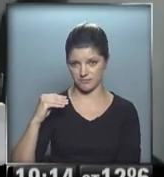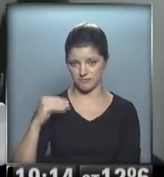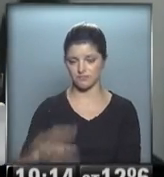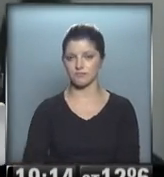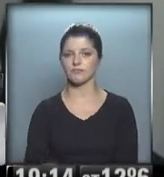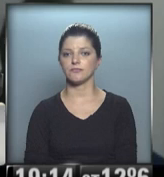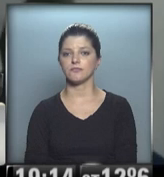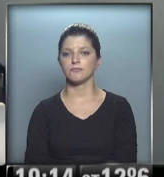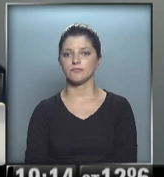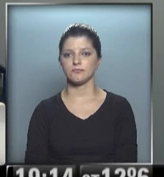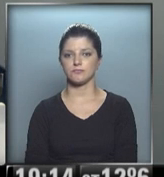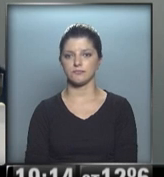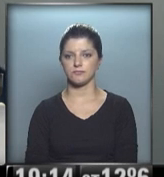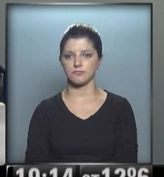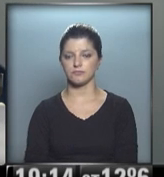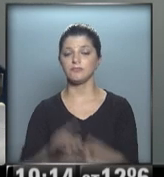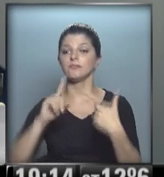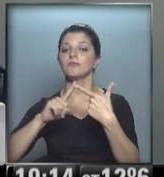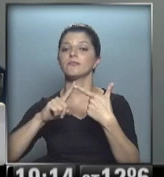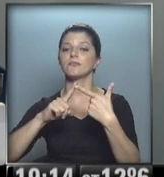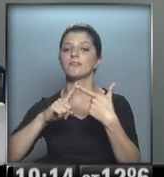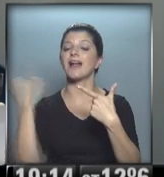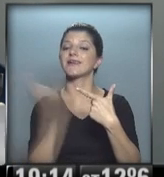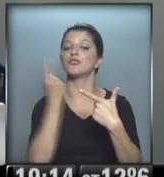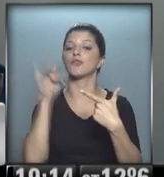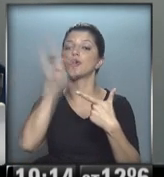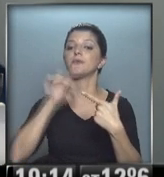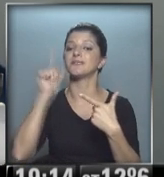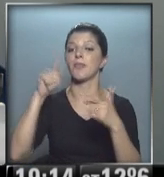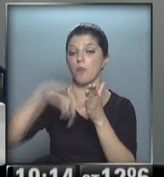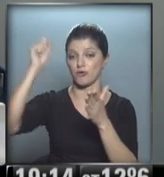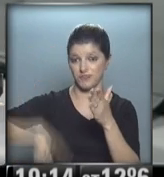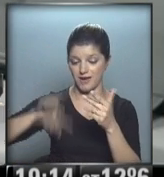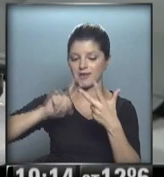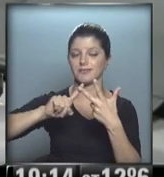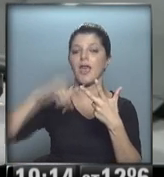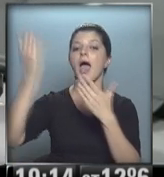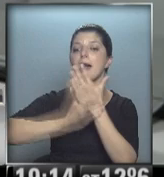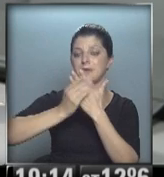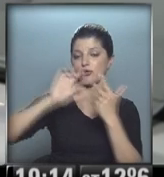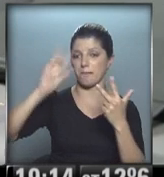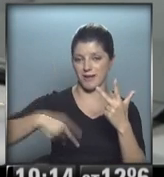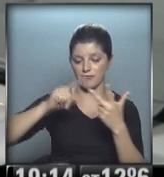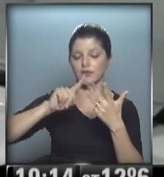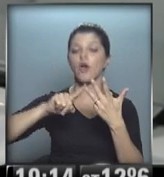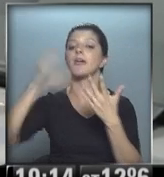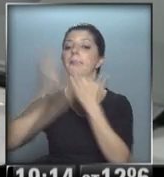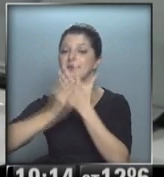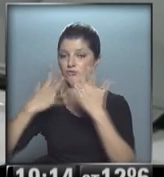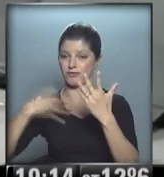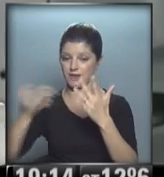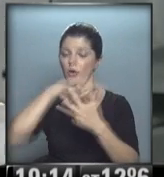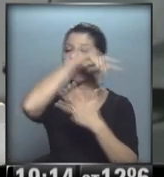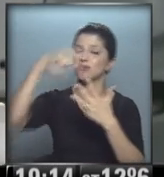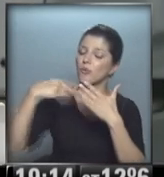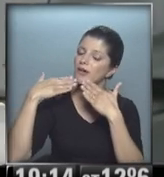de la Nación, al rector de la Universidad de Buenos Aires, al ministro de Planificación y al ministro de Salud,